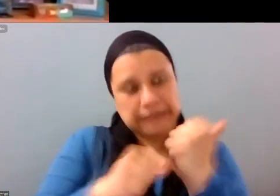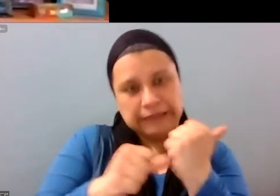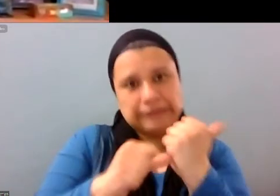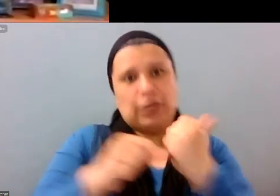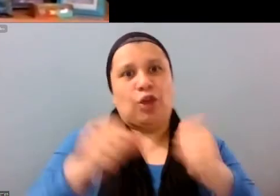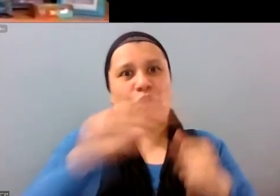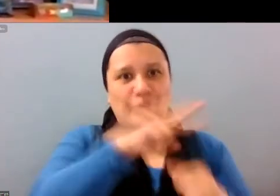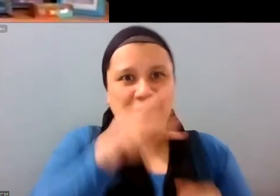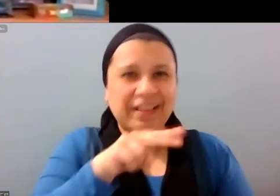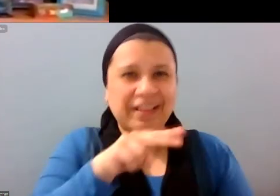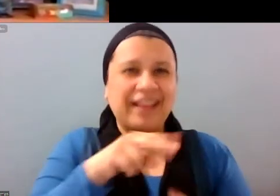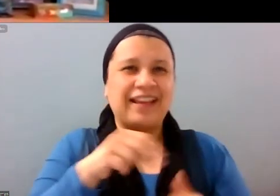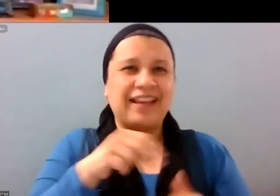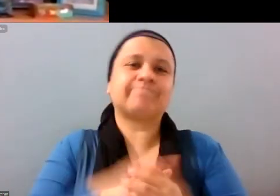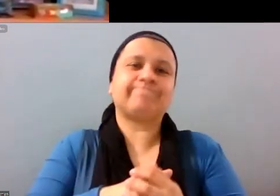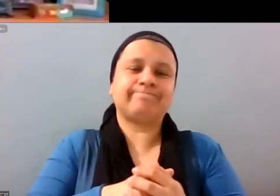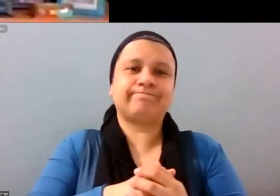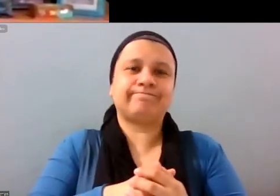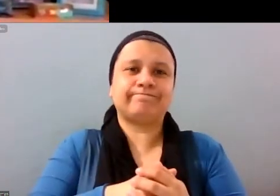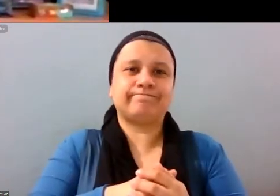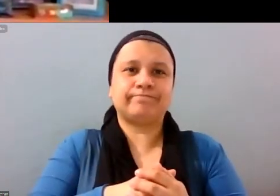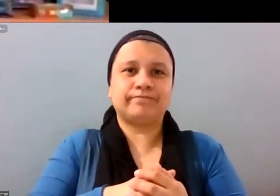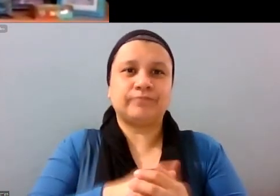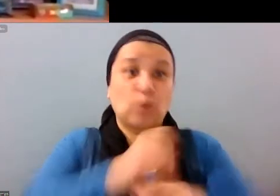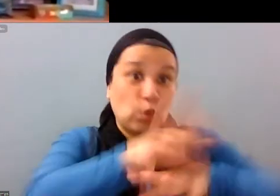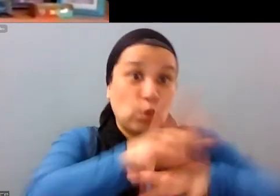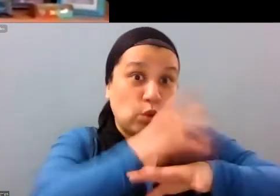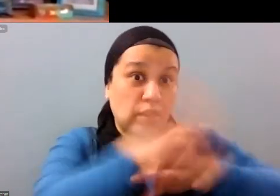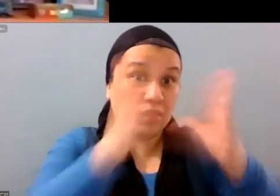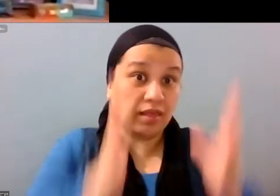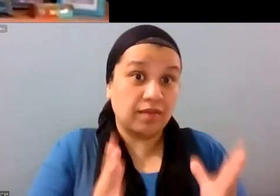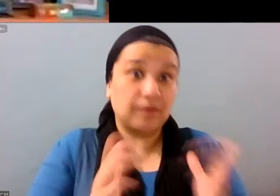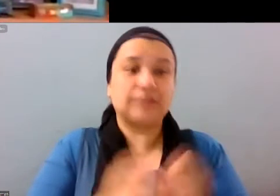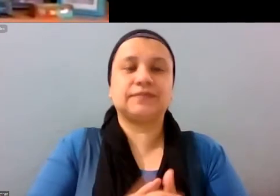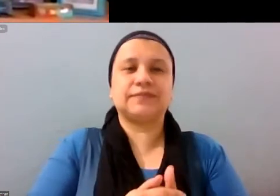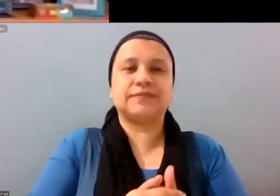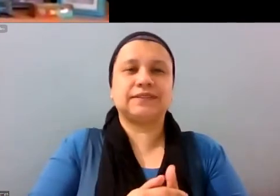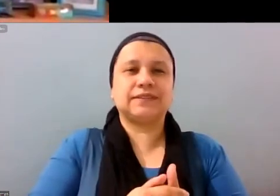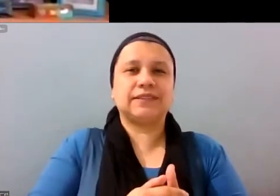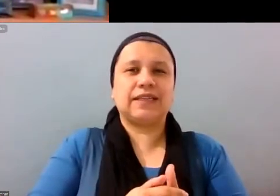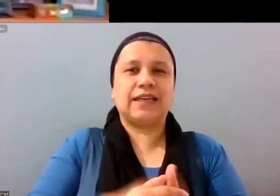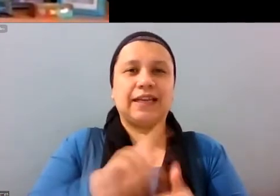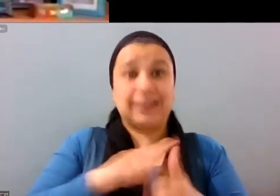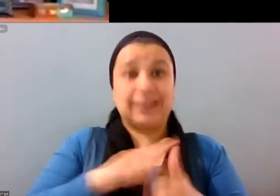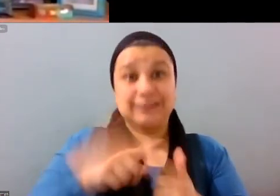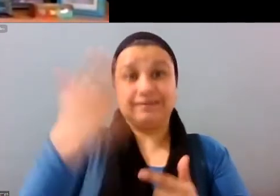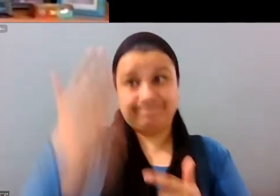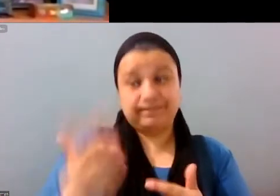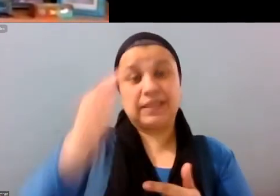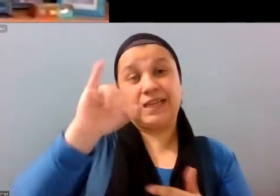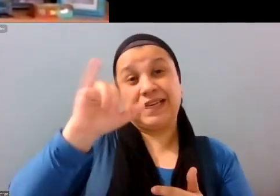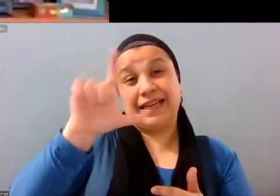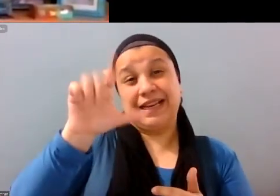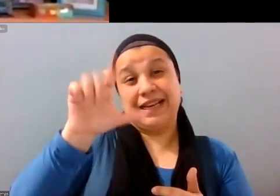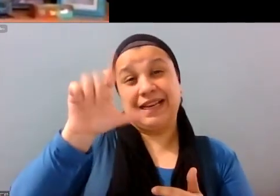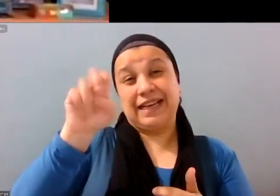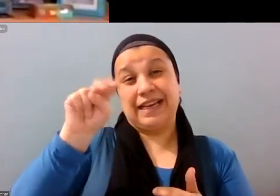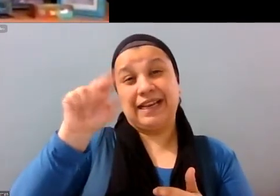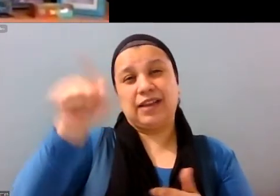orientadores y en esa línea doña Iliana cuál ha sido su experiencia en las